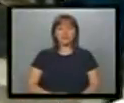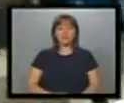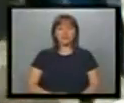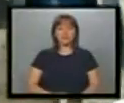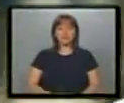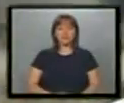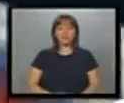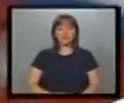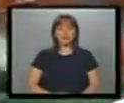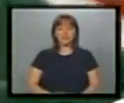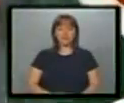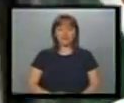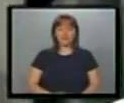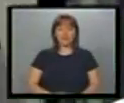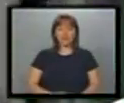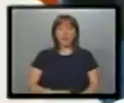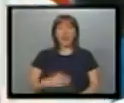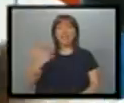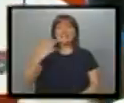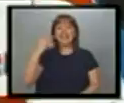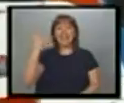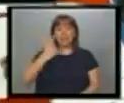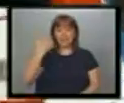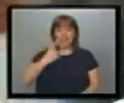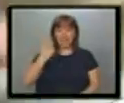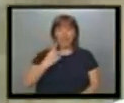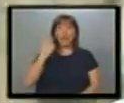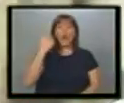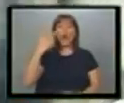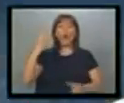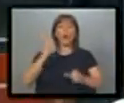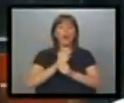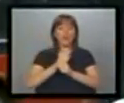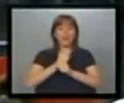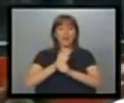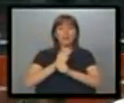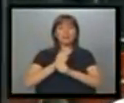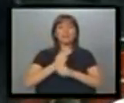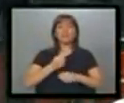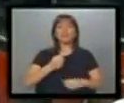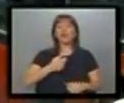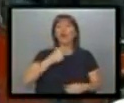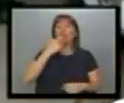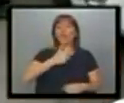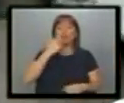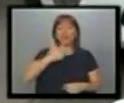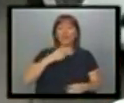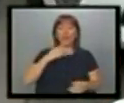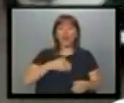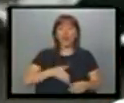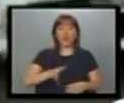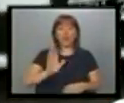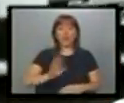El dato es contundente. Cada 3 minutos, un colectivo pasa en rojo poniendo en riesgo la vida ajena.